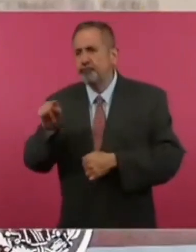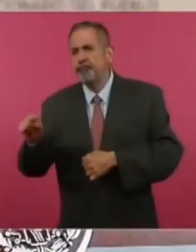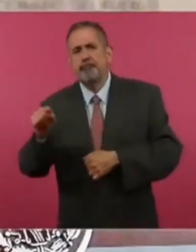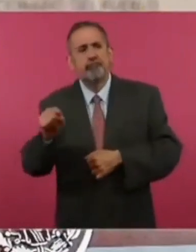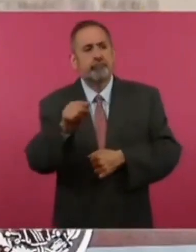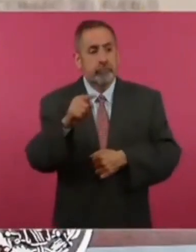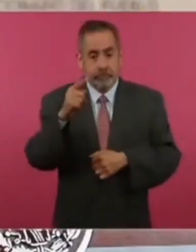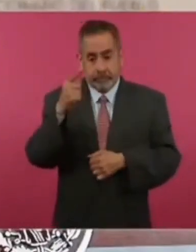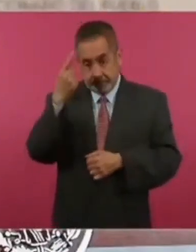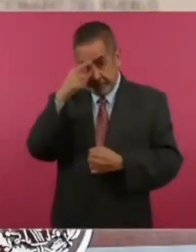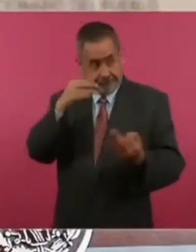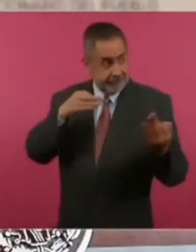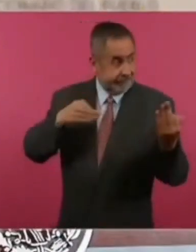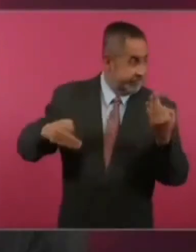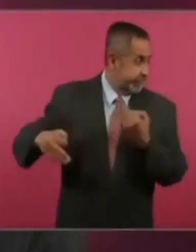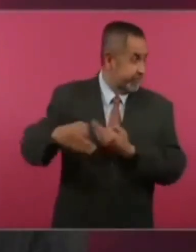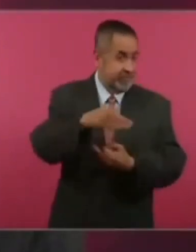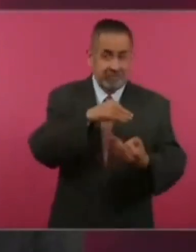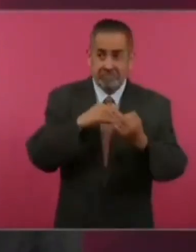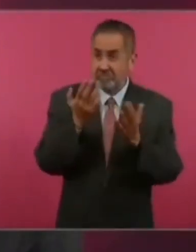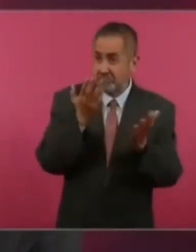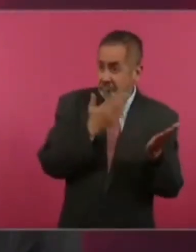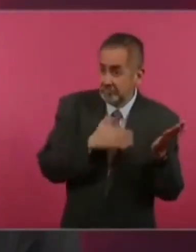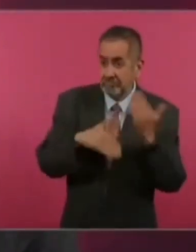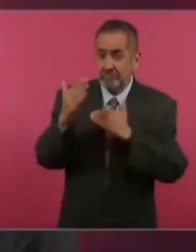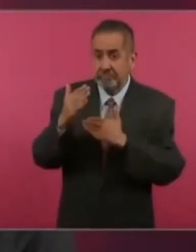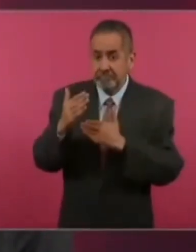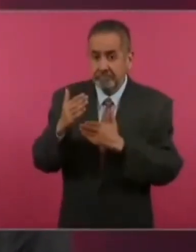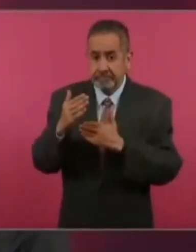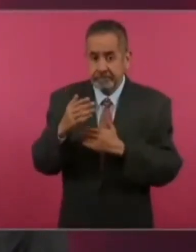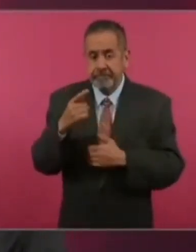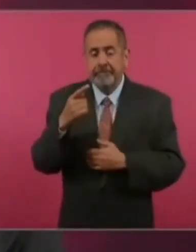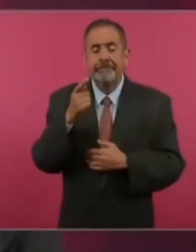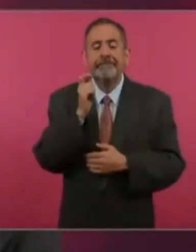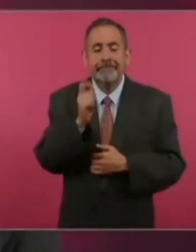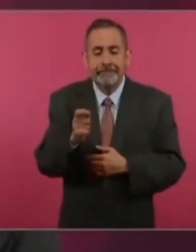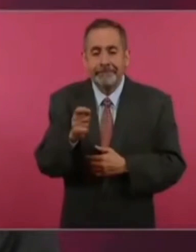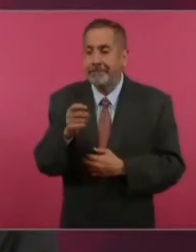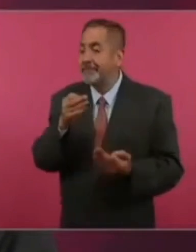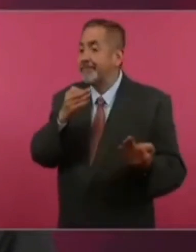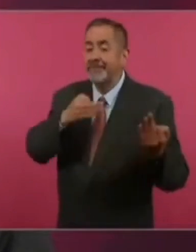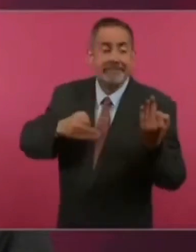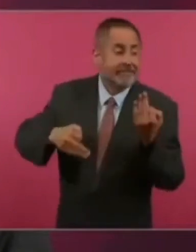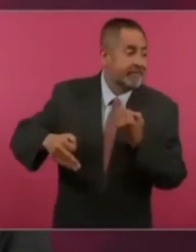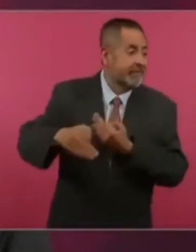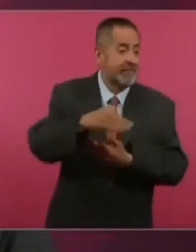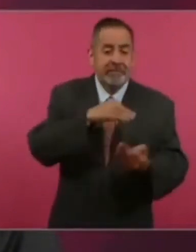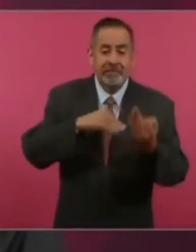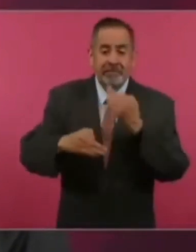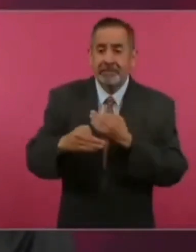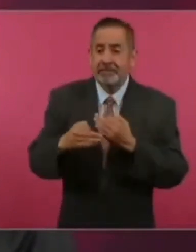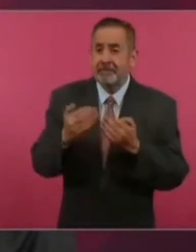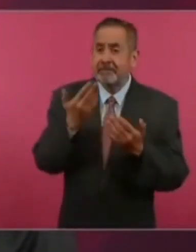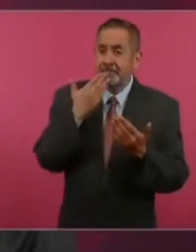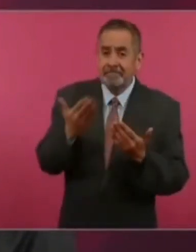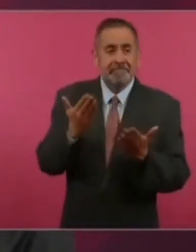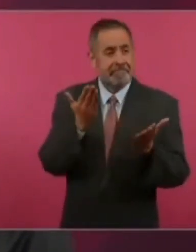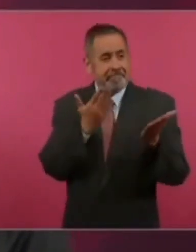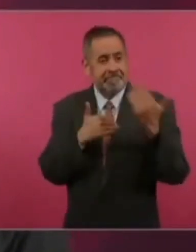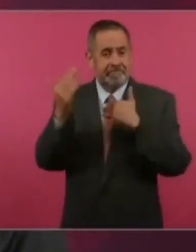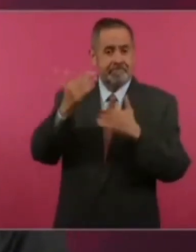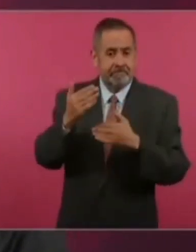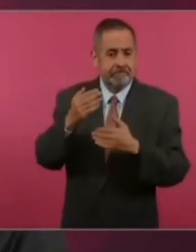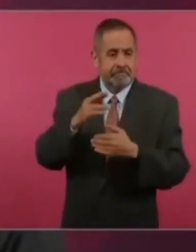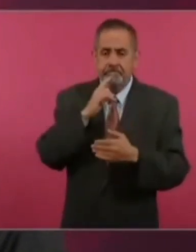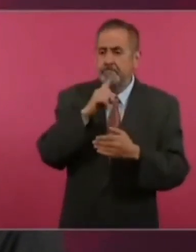bien de todos, por el bien de todos, primero